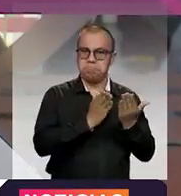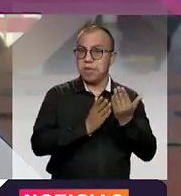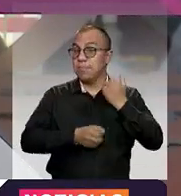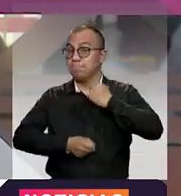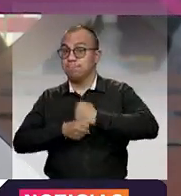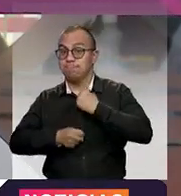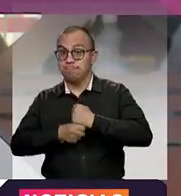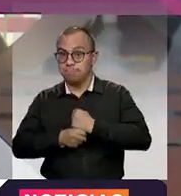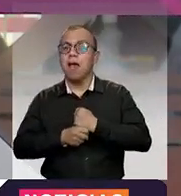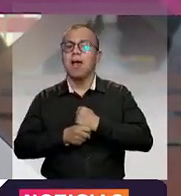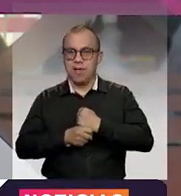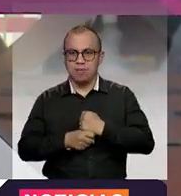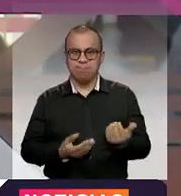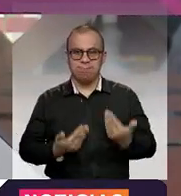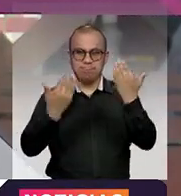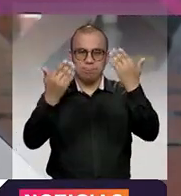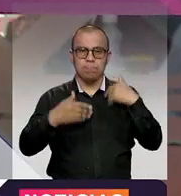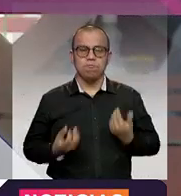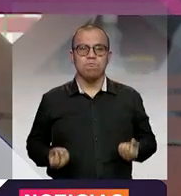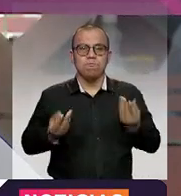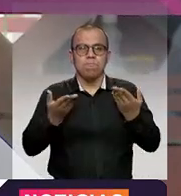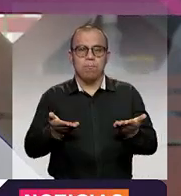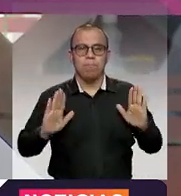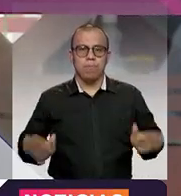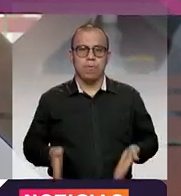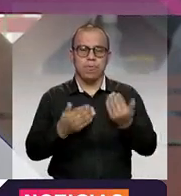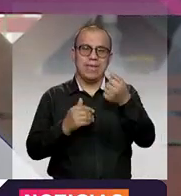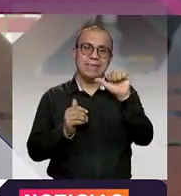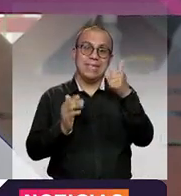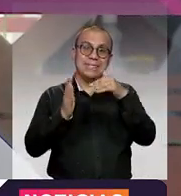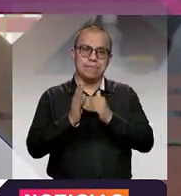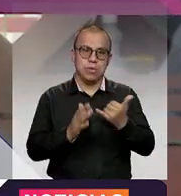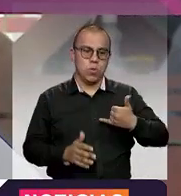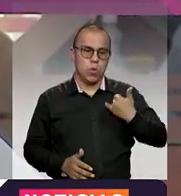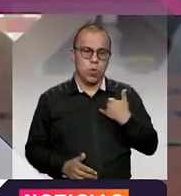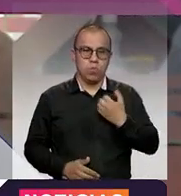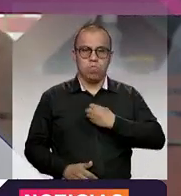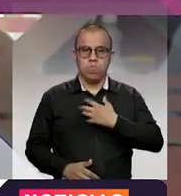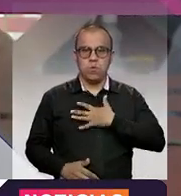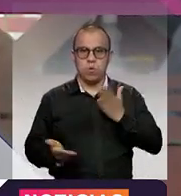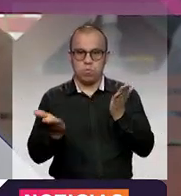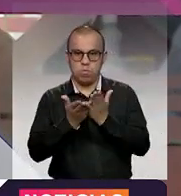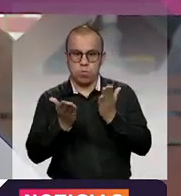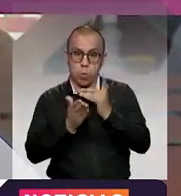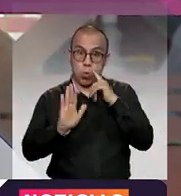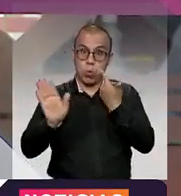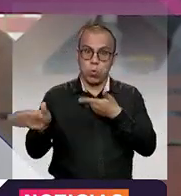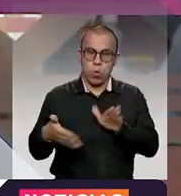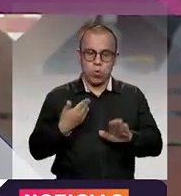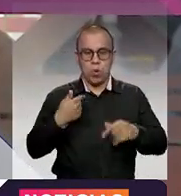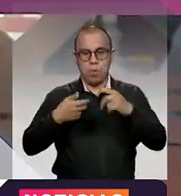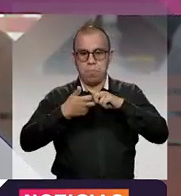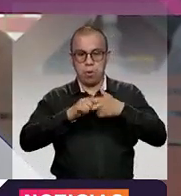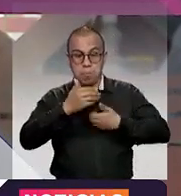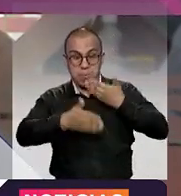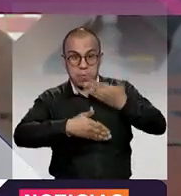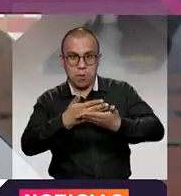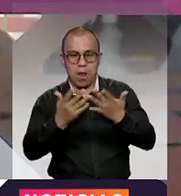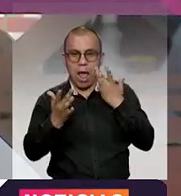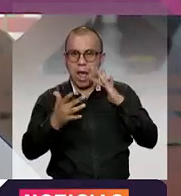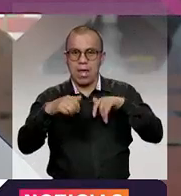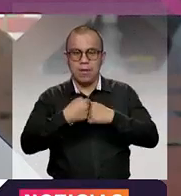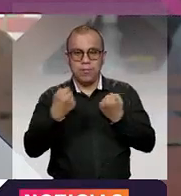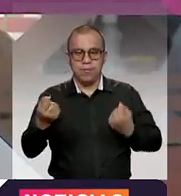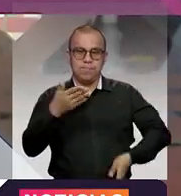ni trabajan el programa ya ha beneficiado a más de 10.000 jóvenes con oportunidades de estudiar cursos y programas de extensión y formación